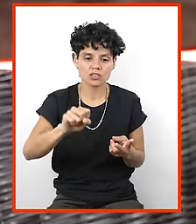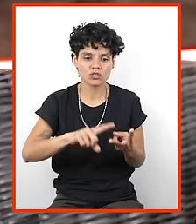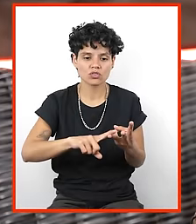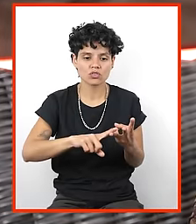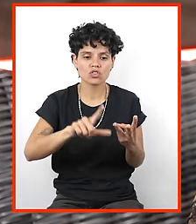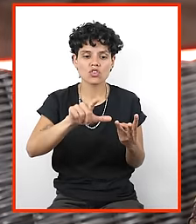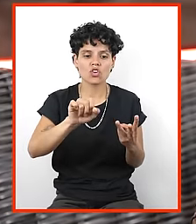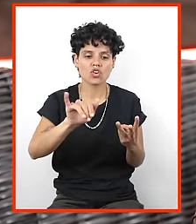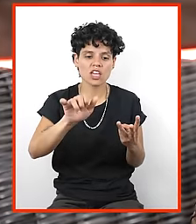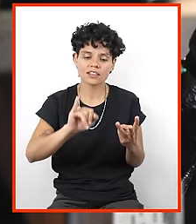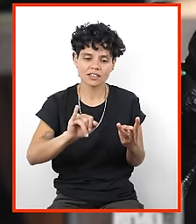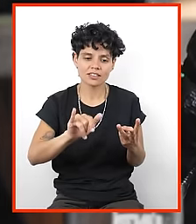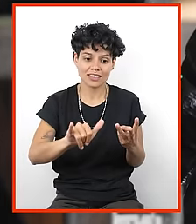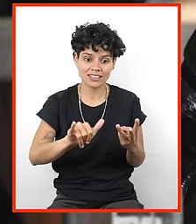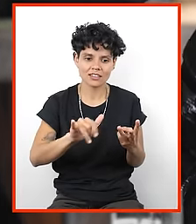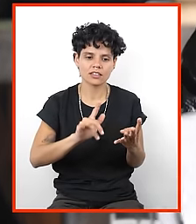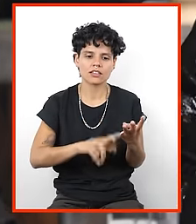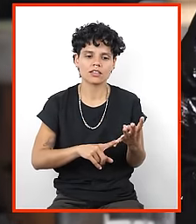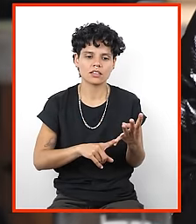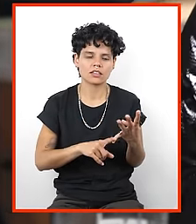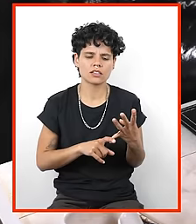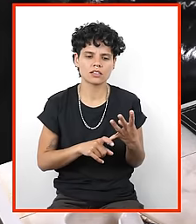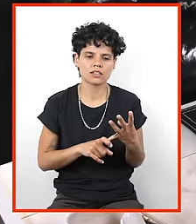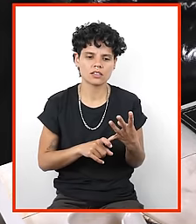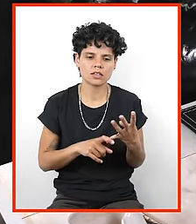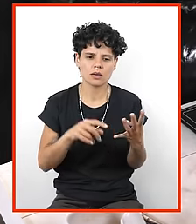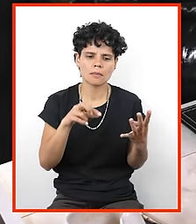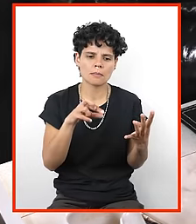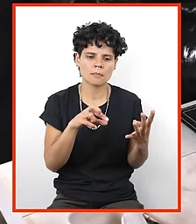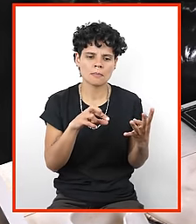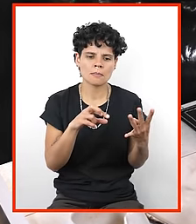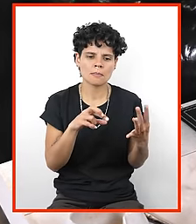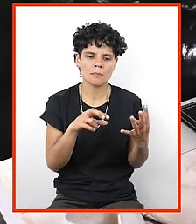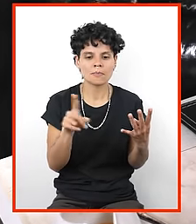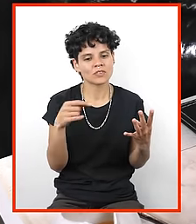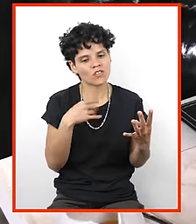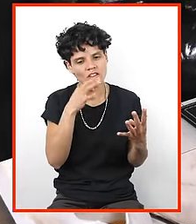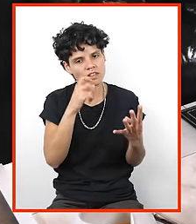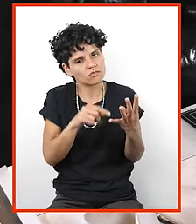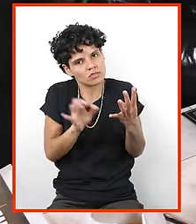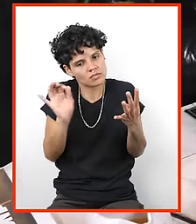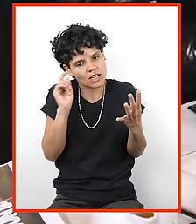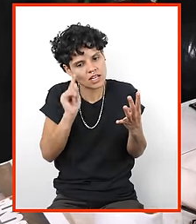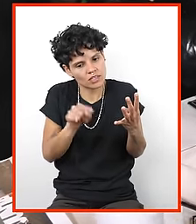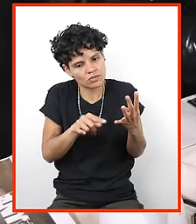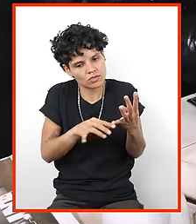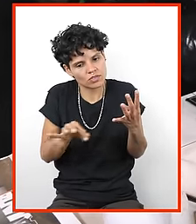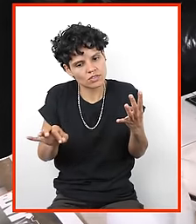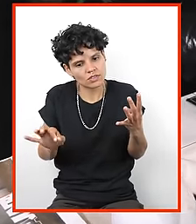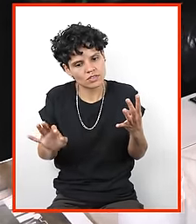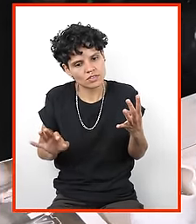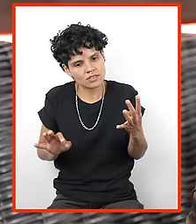es loyalty. No. Ojo, ¿ah? ¿Eh? Ojo con loyalty. No, no te quiero tirar un distractivo, pero...